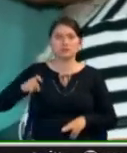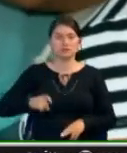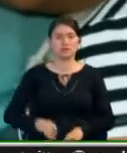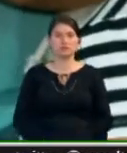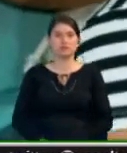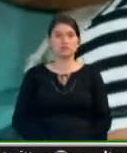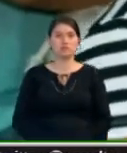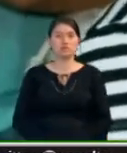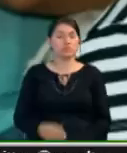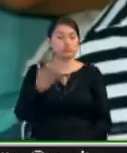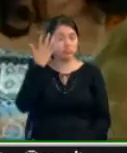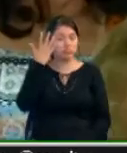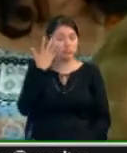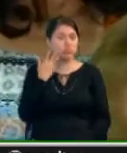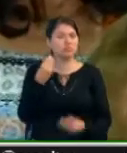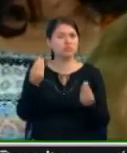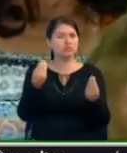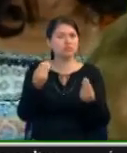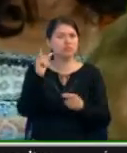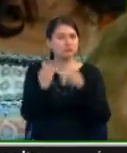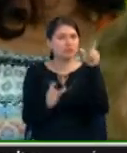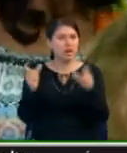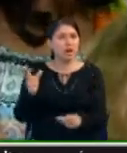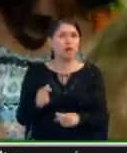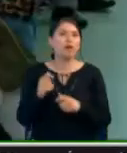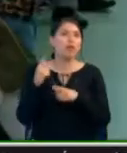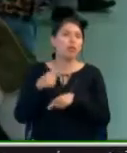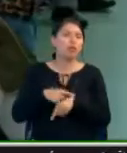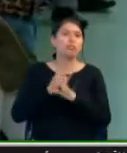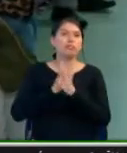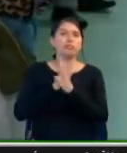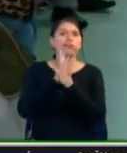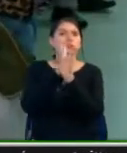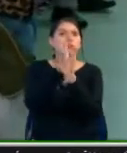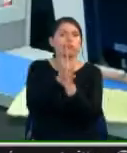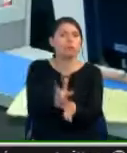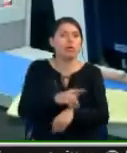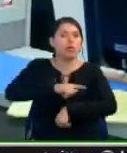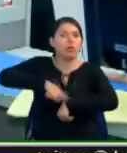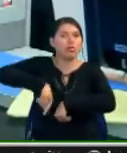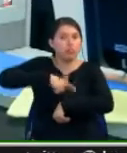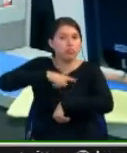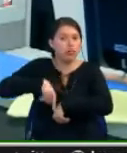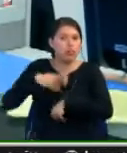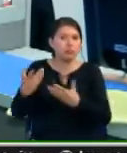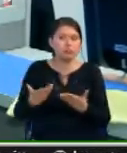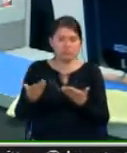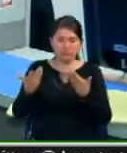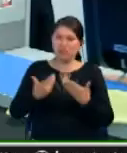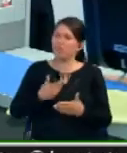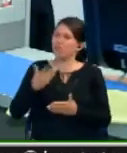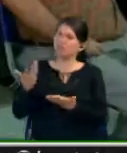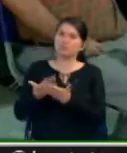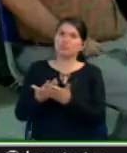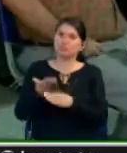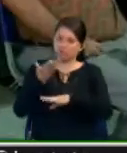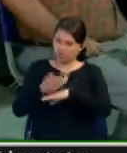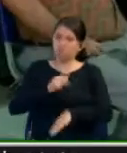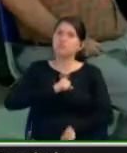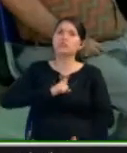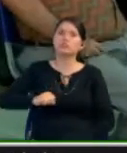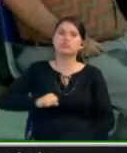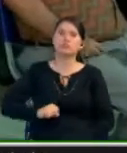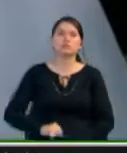necesidades. A diario, cientos de personas se someten a largas filas y jornadas extenuantes para reclamar lo que por derecho